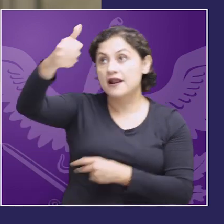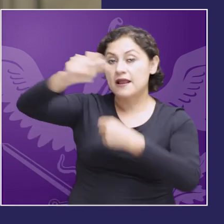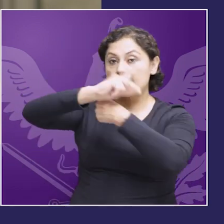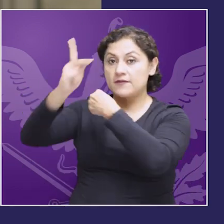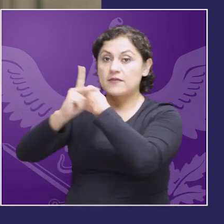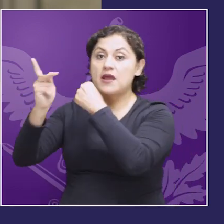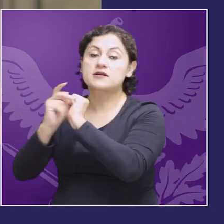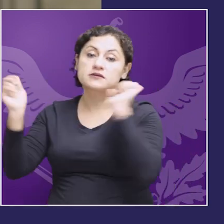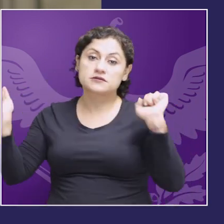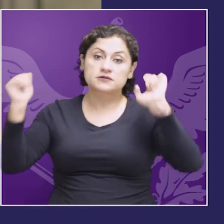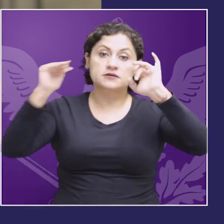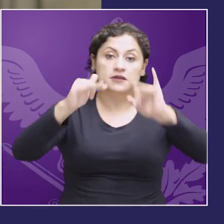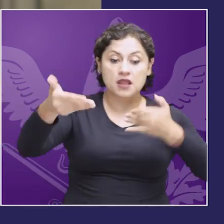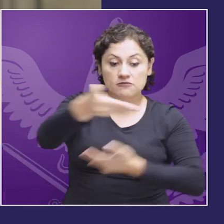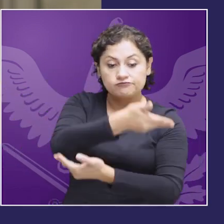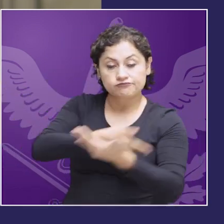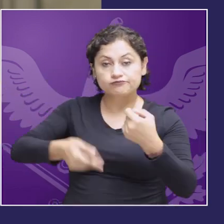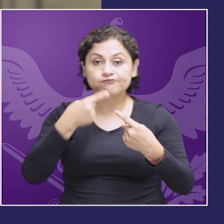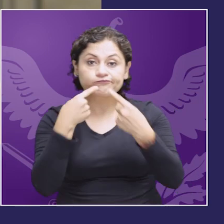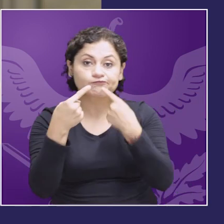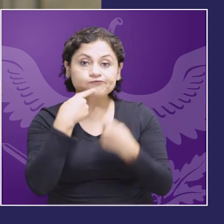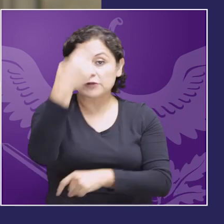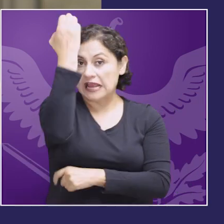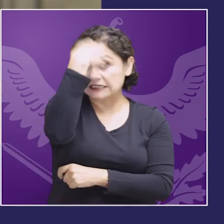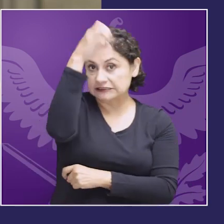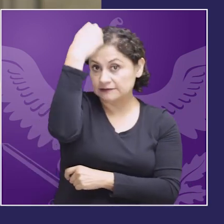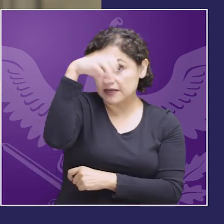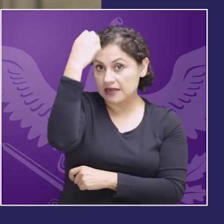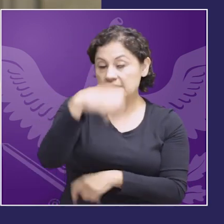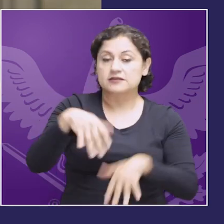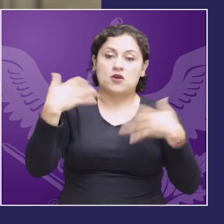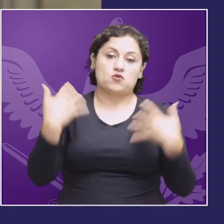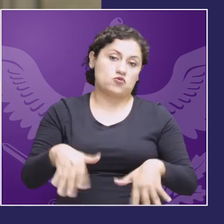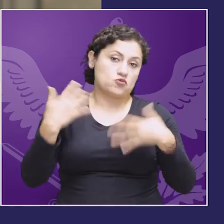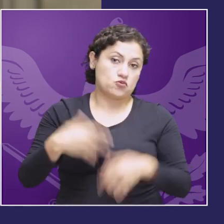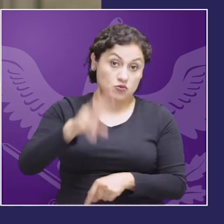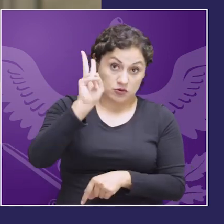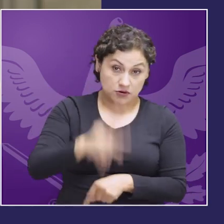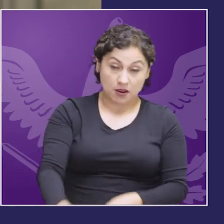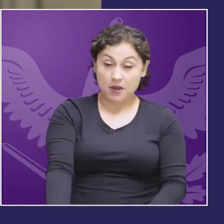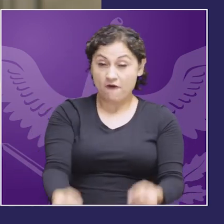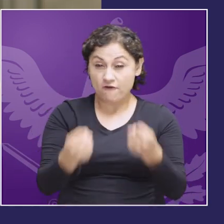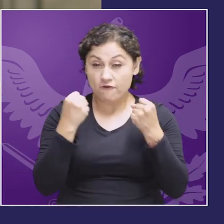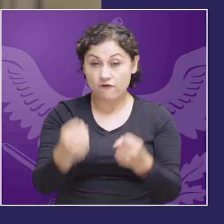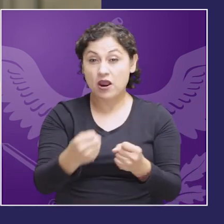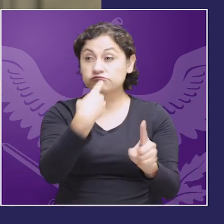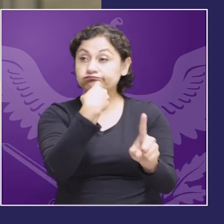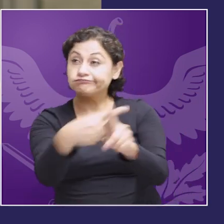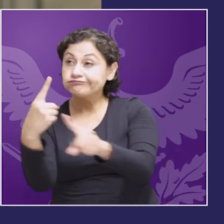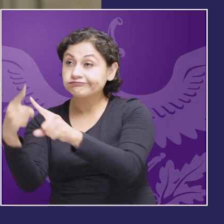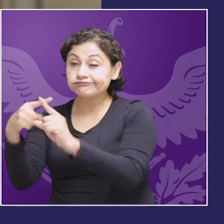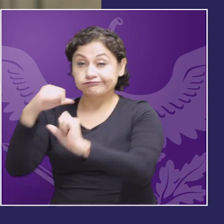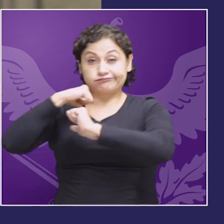concertación e intercambio de experiencias entre los poderes judiciales. Es de larga data, o sea,